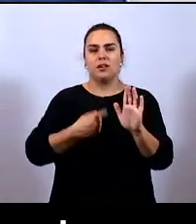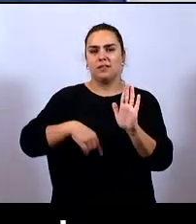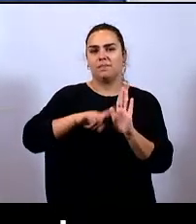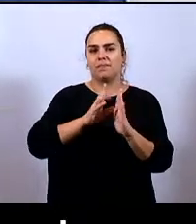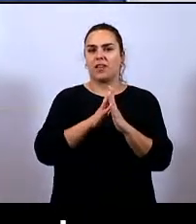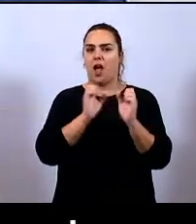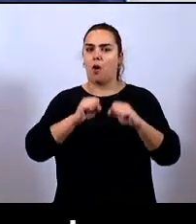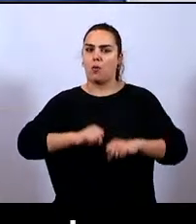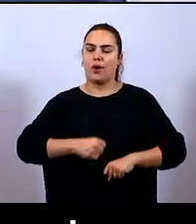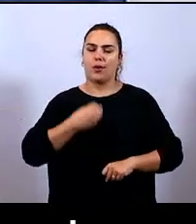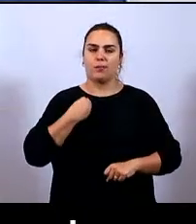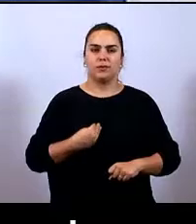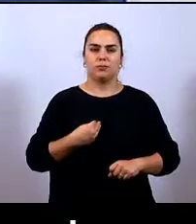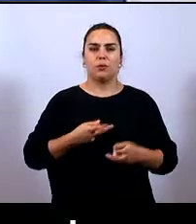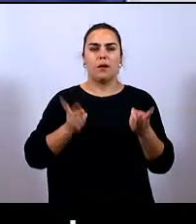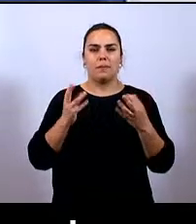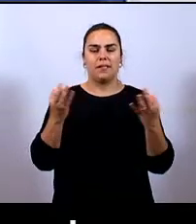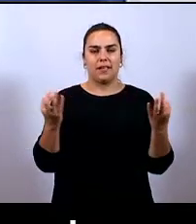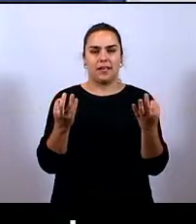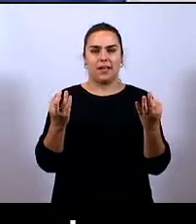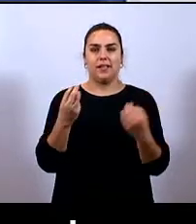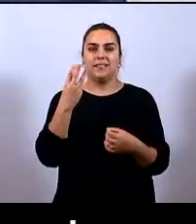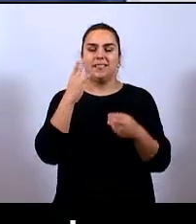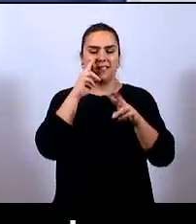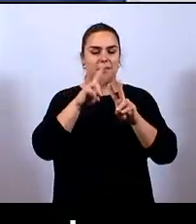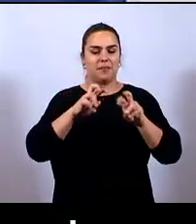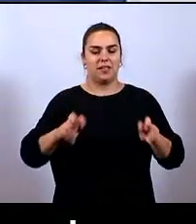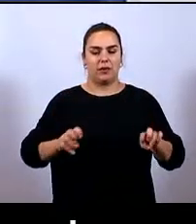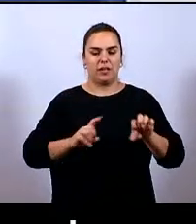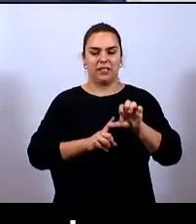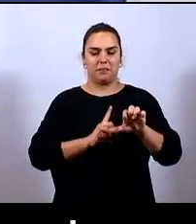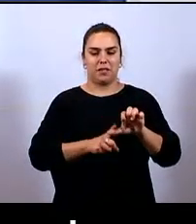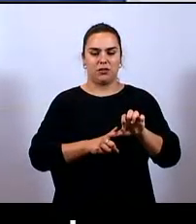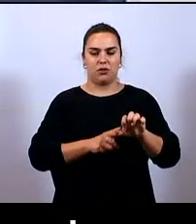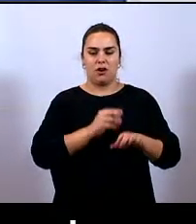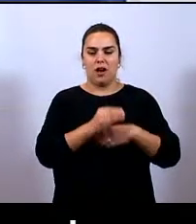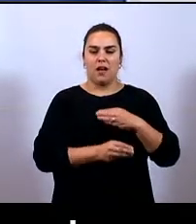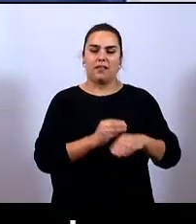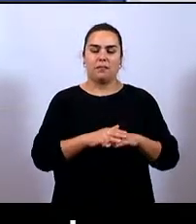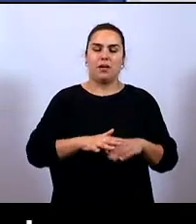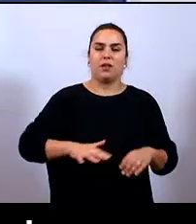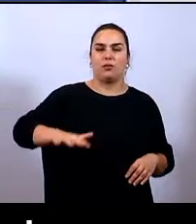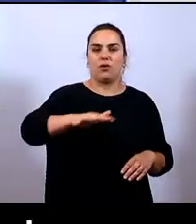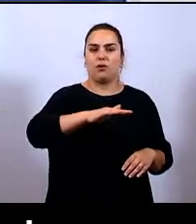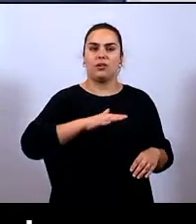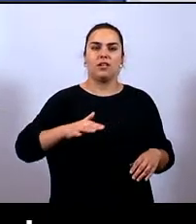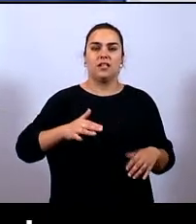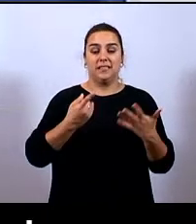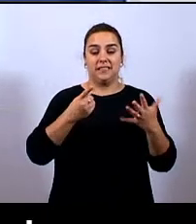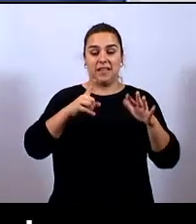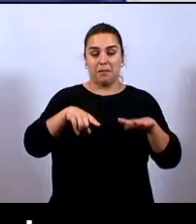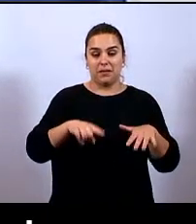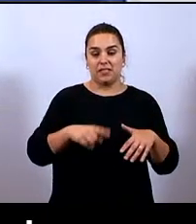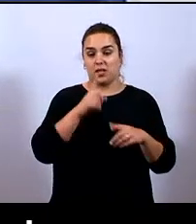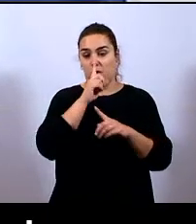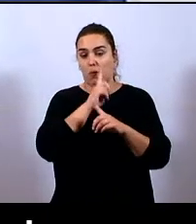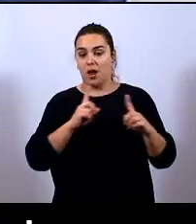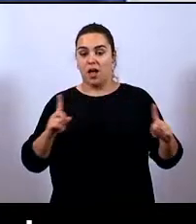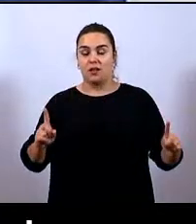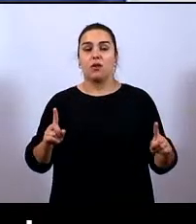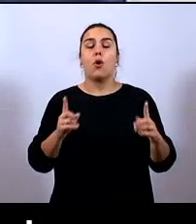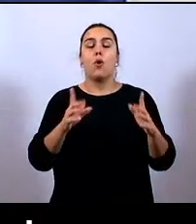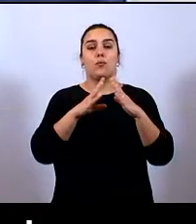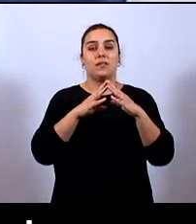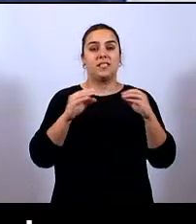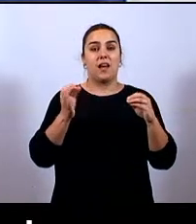acuerdo que permitirá al menos a 3 investigadores extremeños que realicen estancias entre 6 meses y 1 año en la universidad o centro